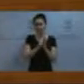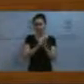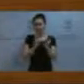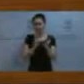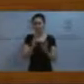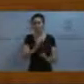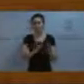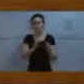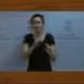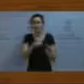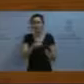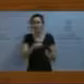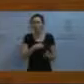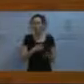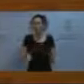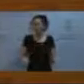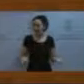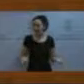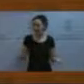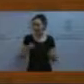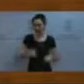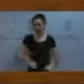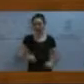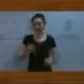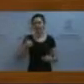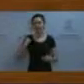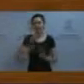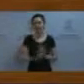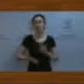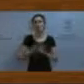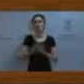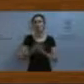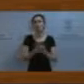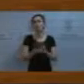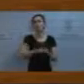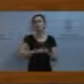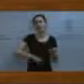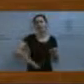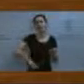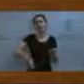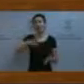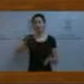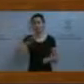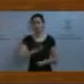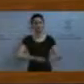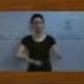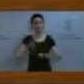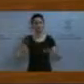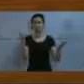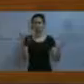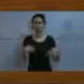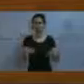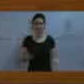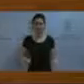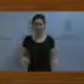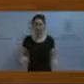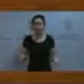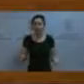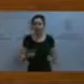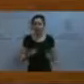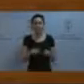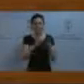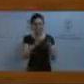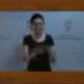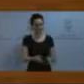habló en la ponencia, se hubiese podido hacer en su día por lectura única, rápidamente y sin ningún problema. Oiga, no tenga usted